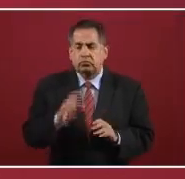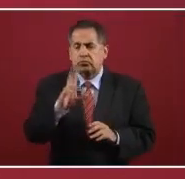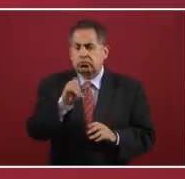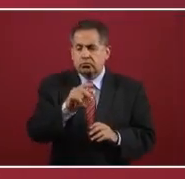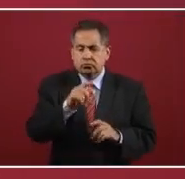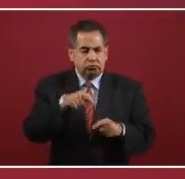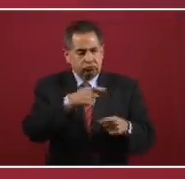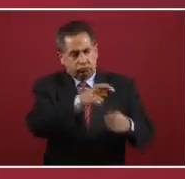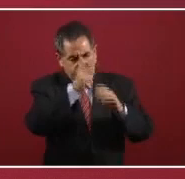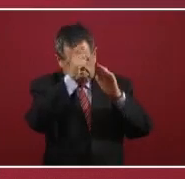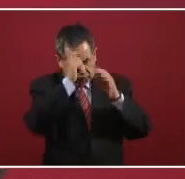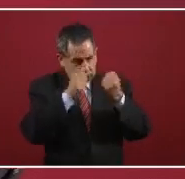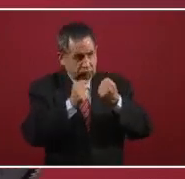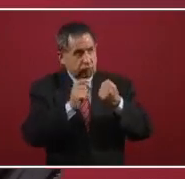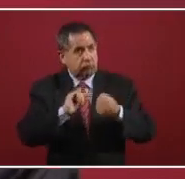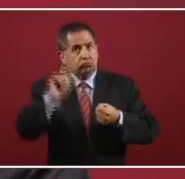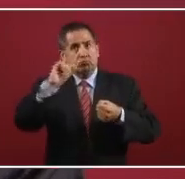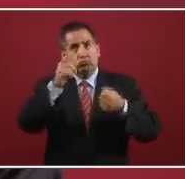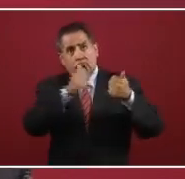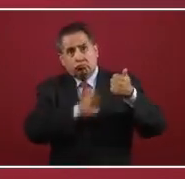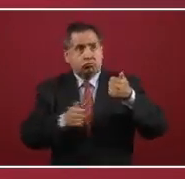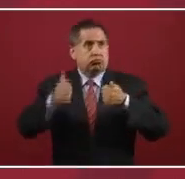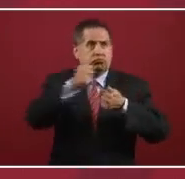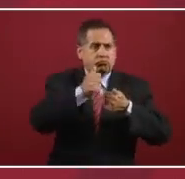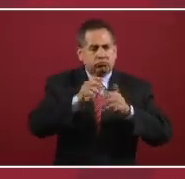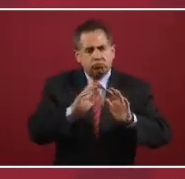como choferes de funcionarios,